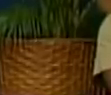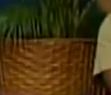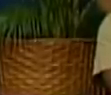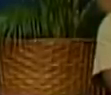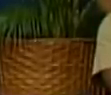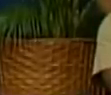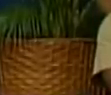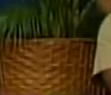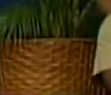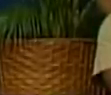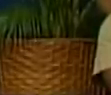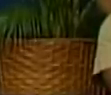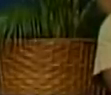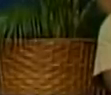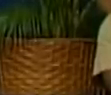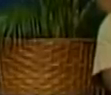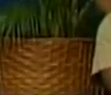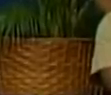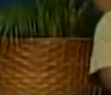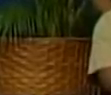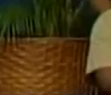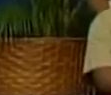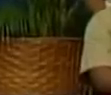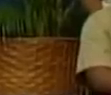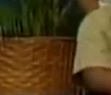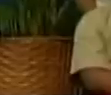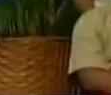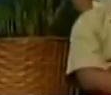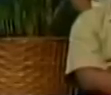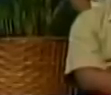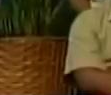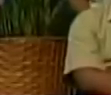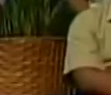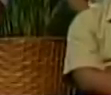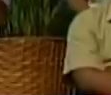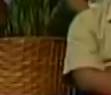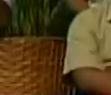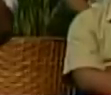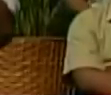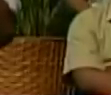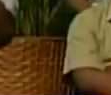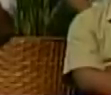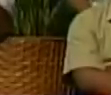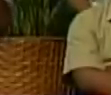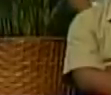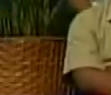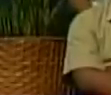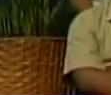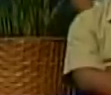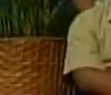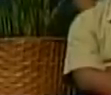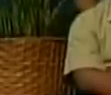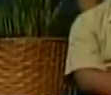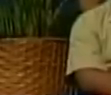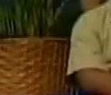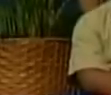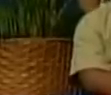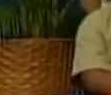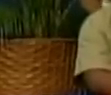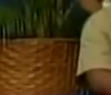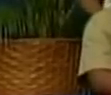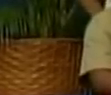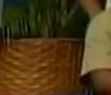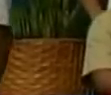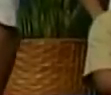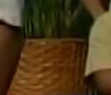definitiva el modelo económico rentista petrolero. Y que en este momento, frente al derrumbe de